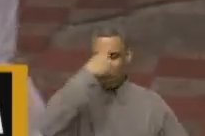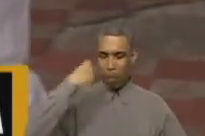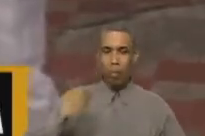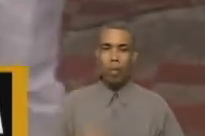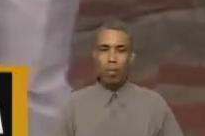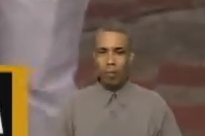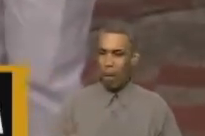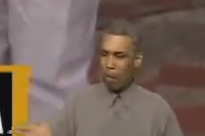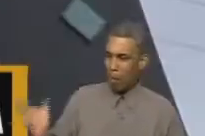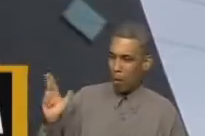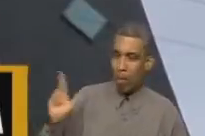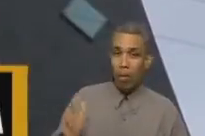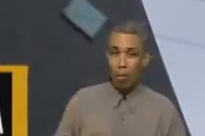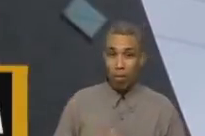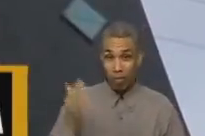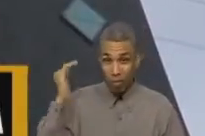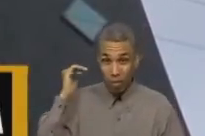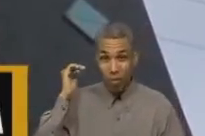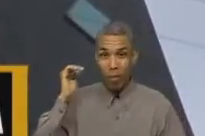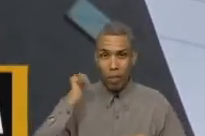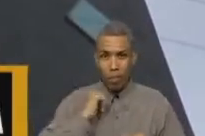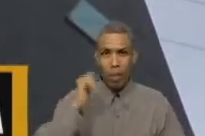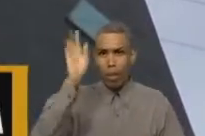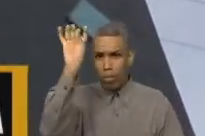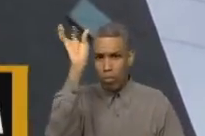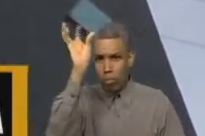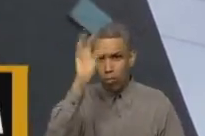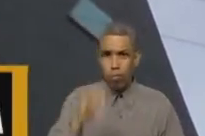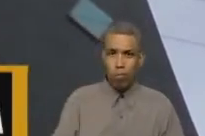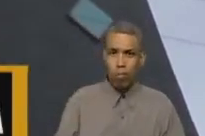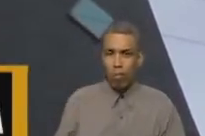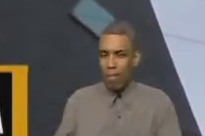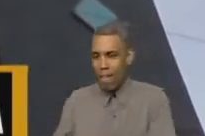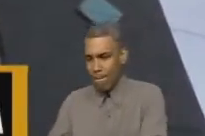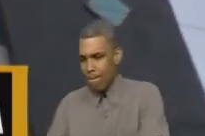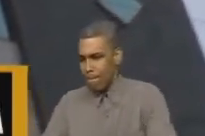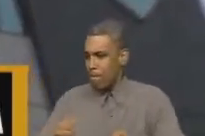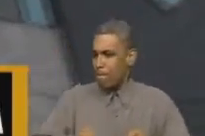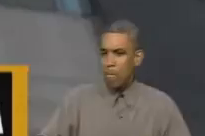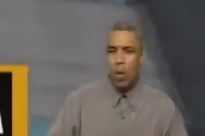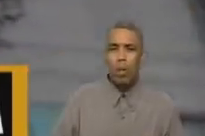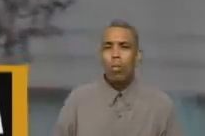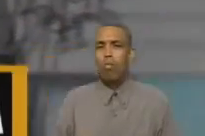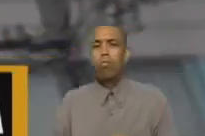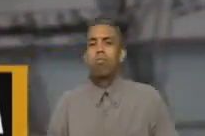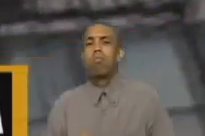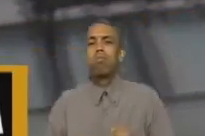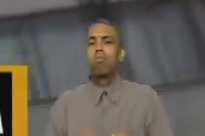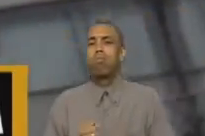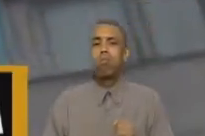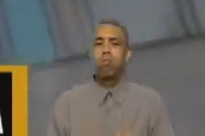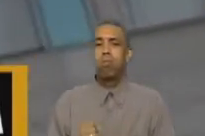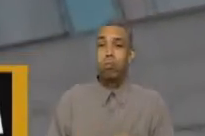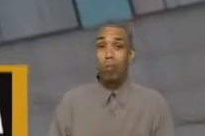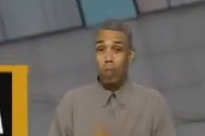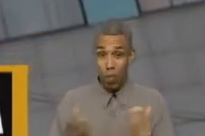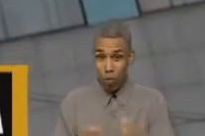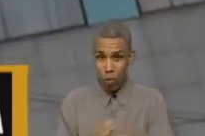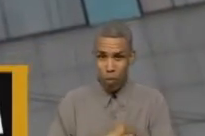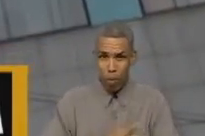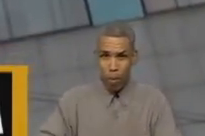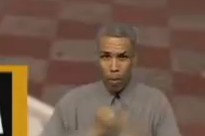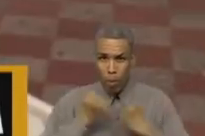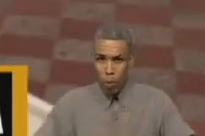trasladado por la ambulancia de bomberos a este centro asistencial. Las autoridades investigan las causas de este hecho delictivo y, según las